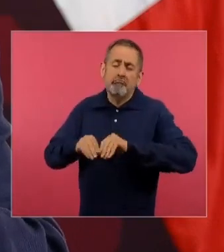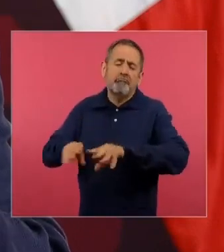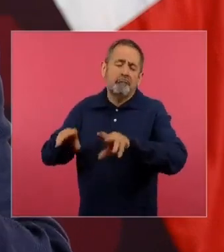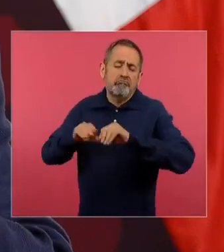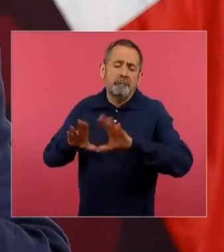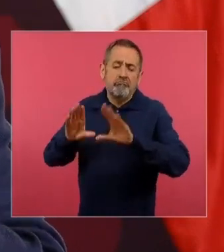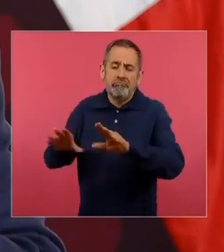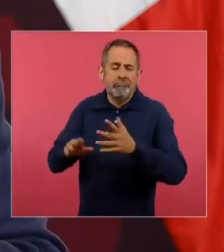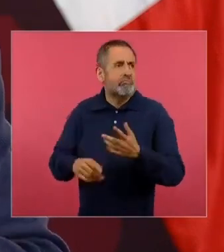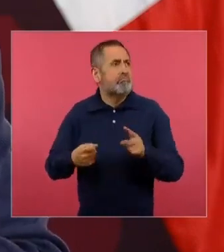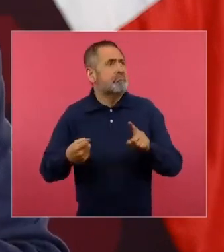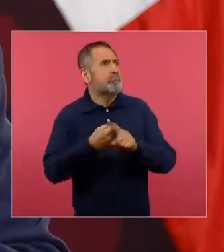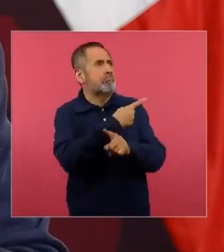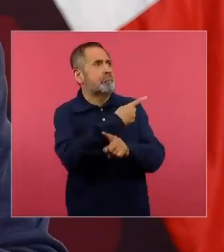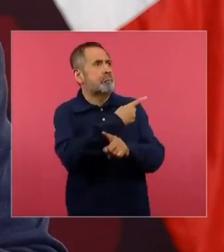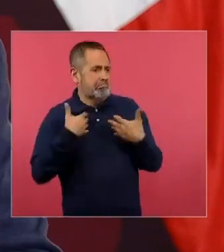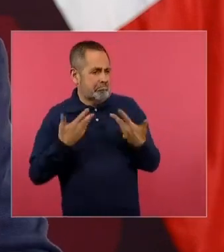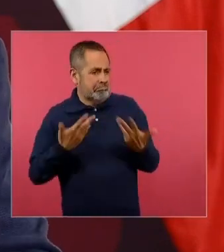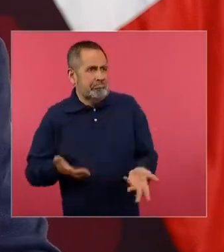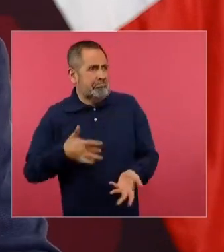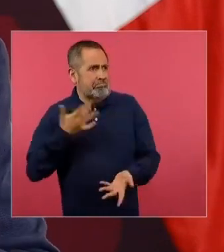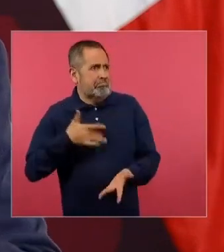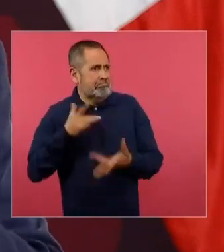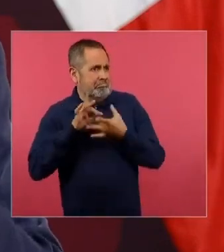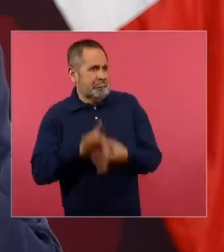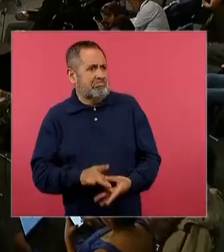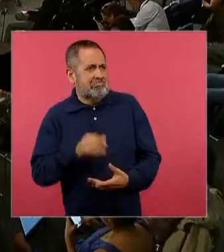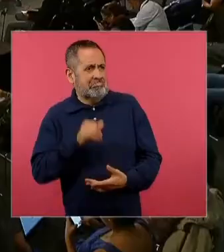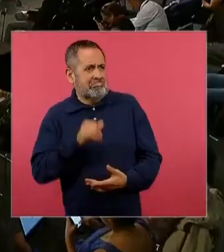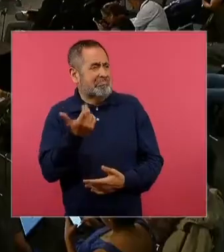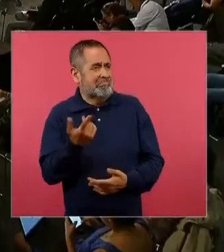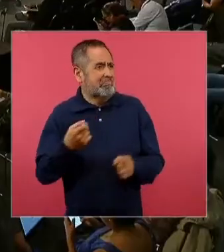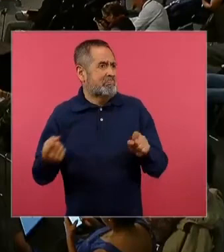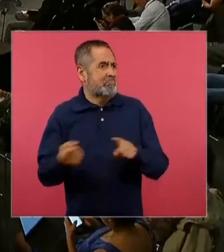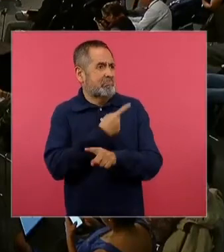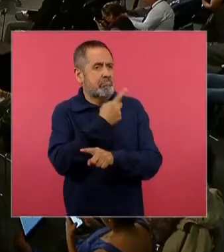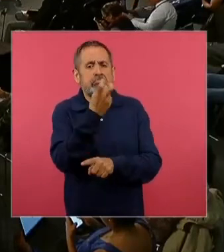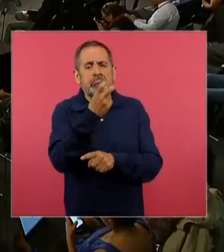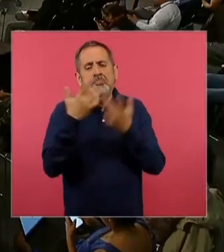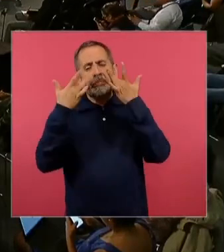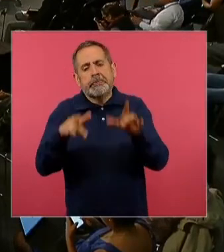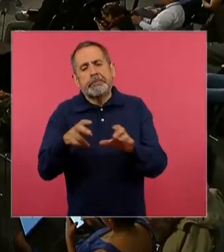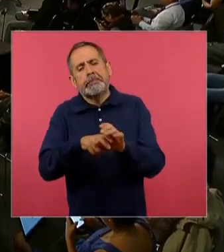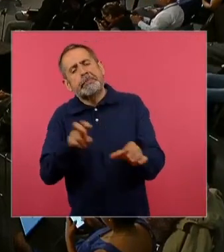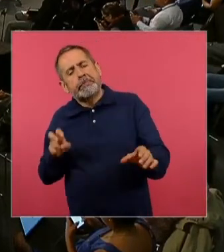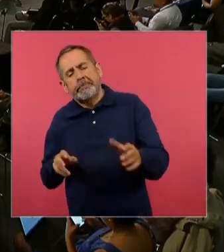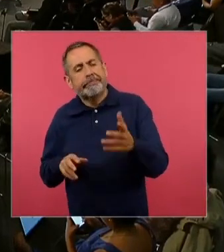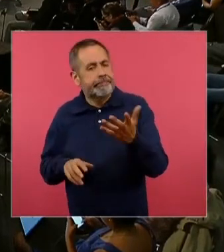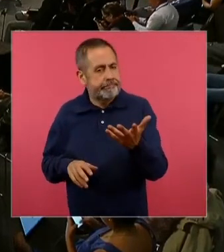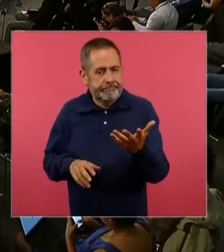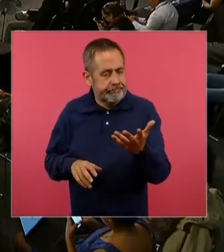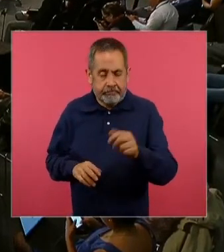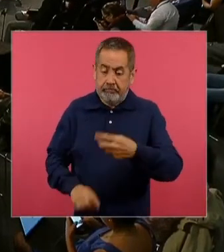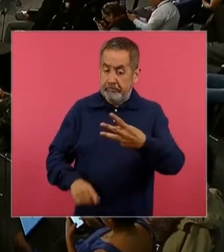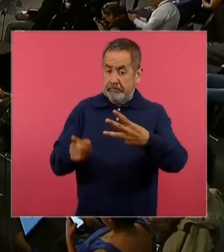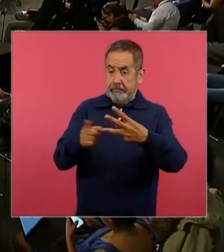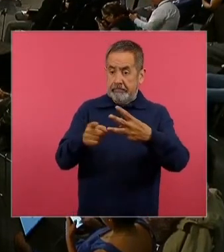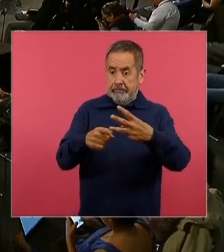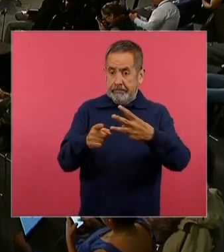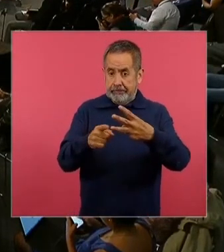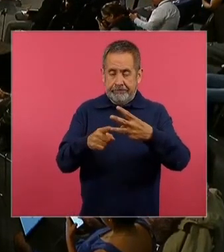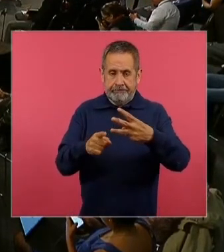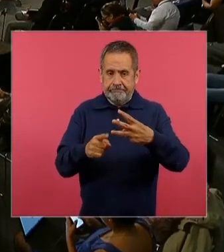no tienen que ver con su vida cotidiana. Y un tercer elemento que no me puedo